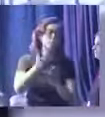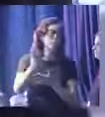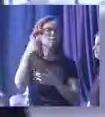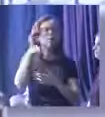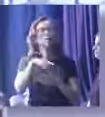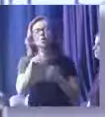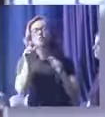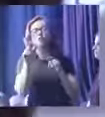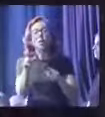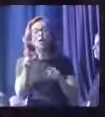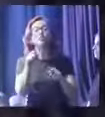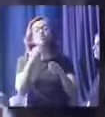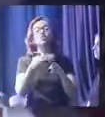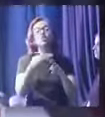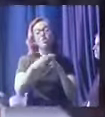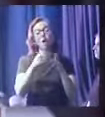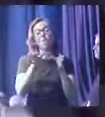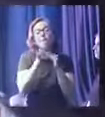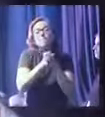Eso es microgestión.